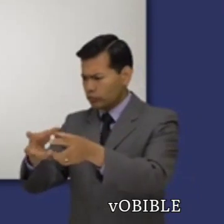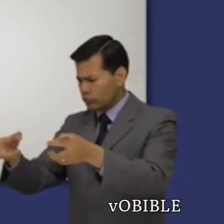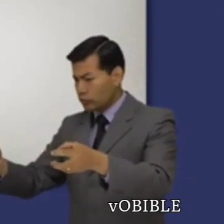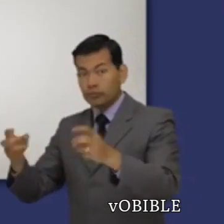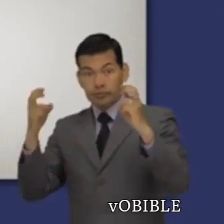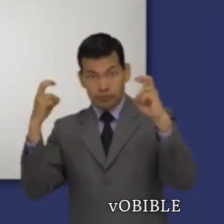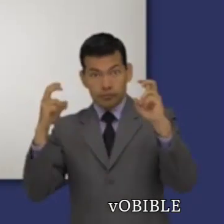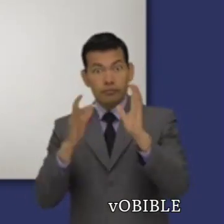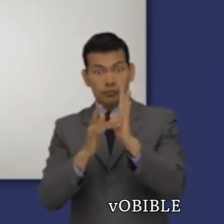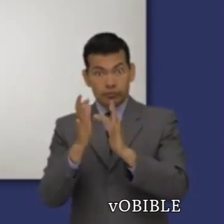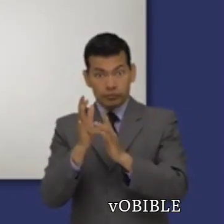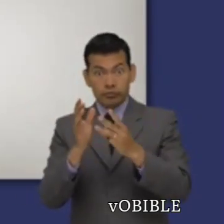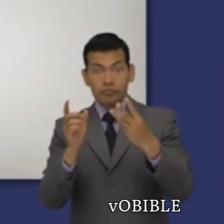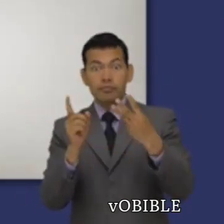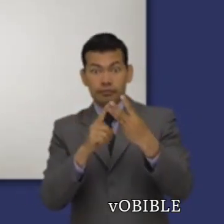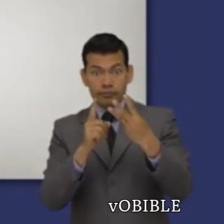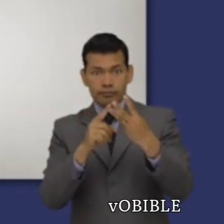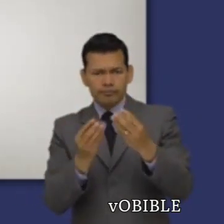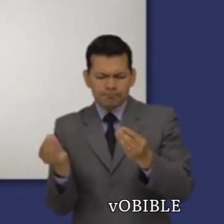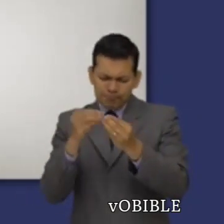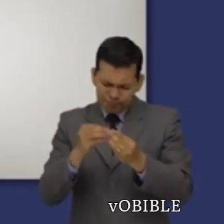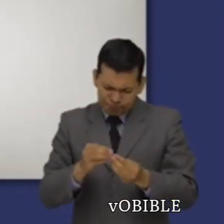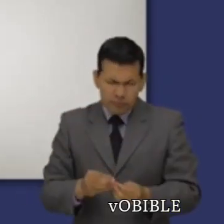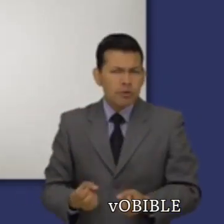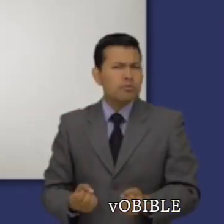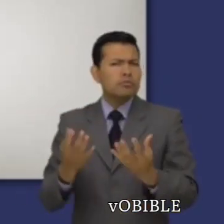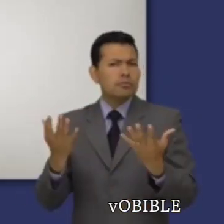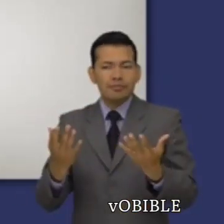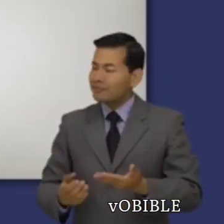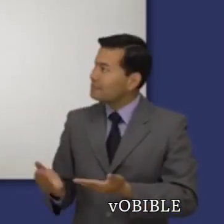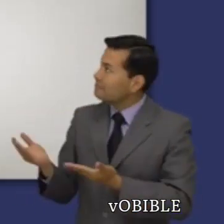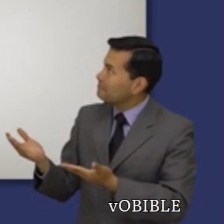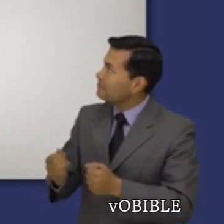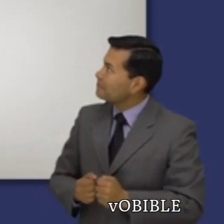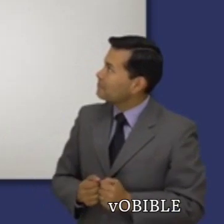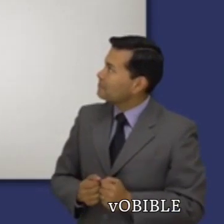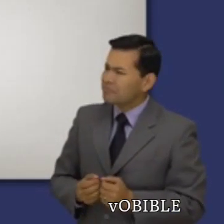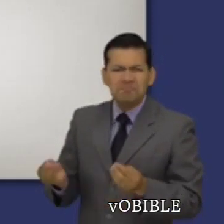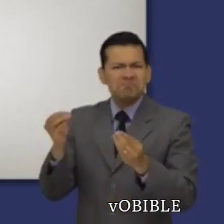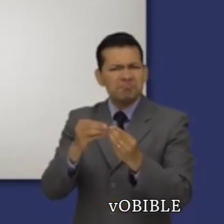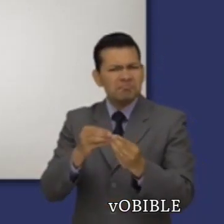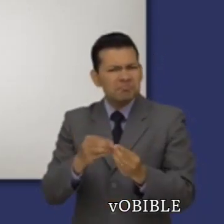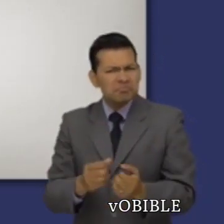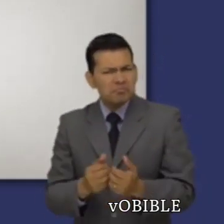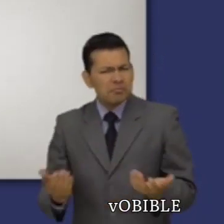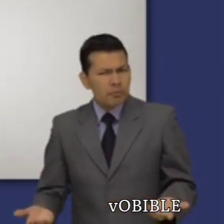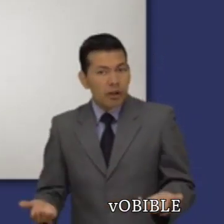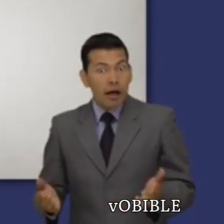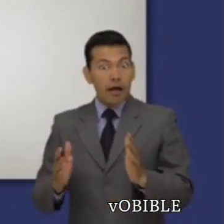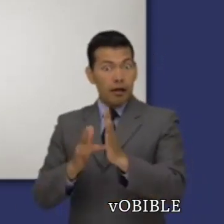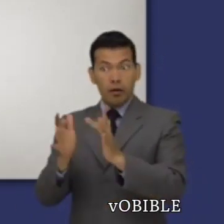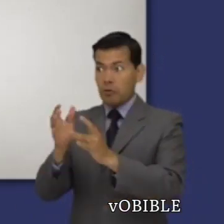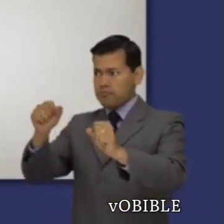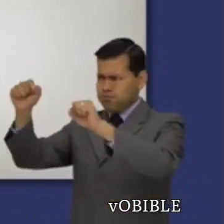un 60% de la información de este Evangelio no se menciona en los demás. Por ejemplo, hay al menos 6 milagros